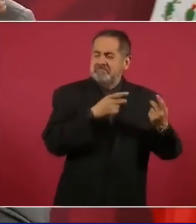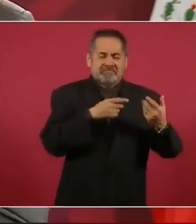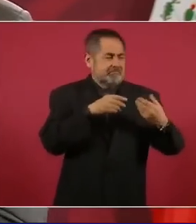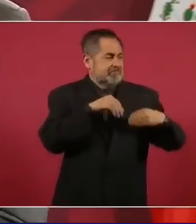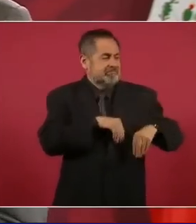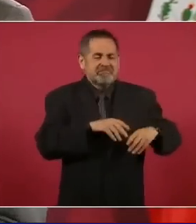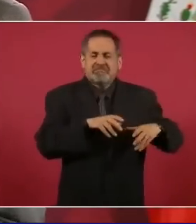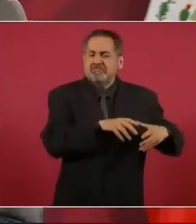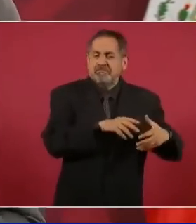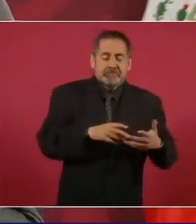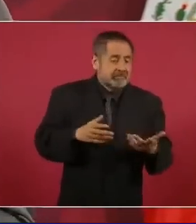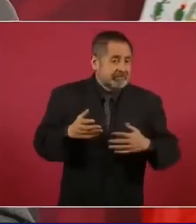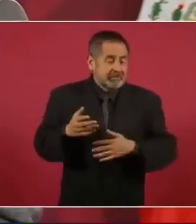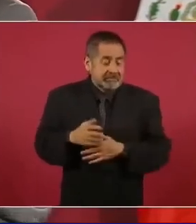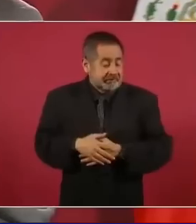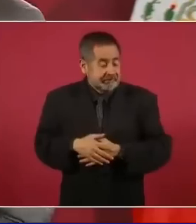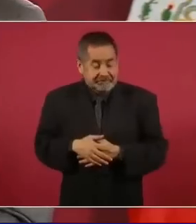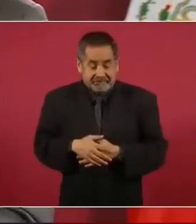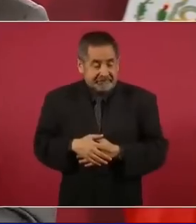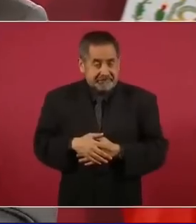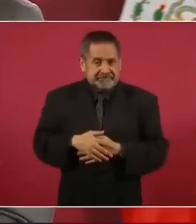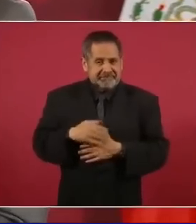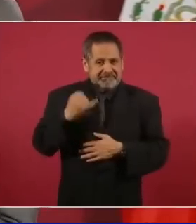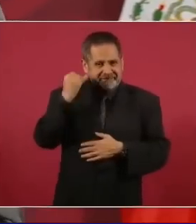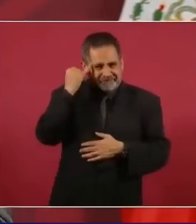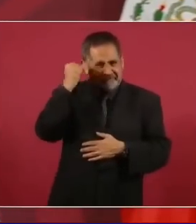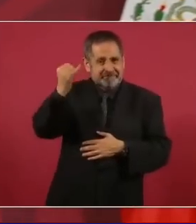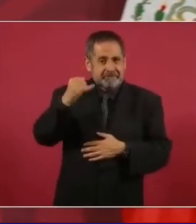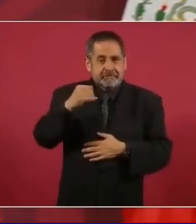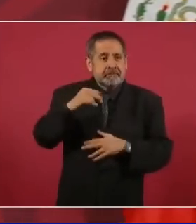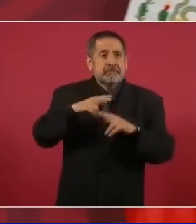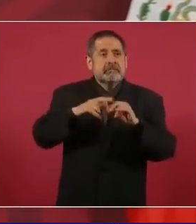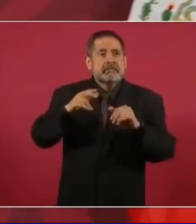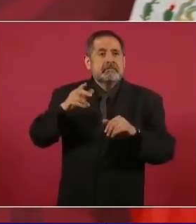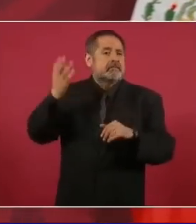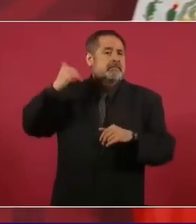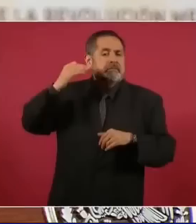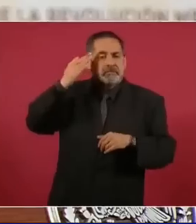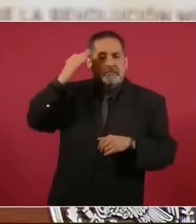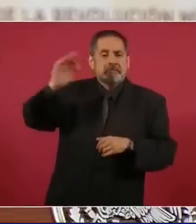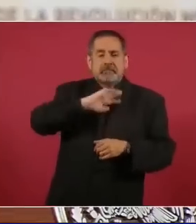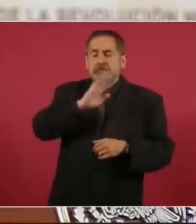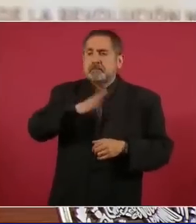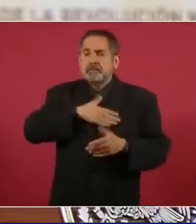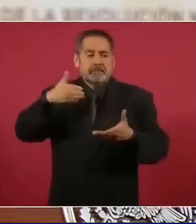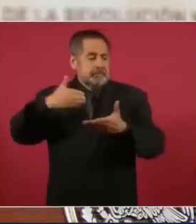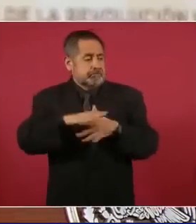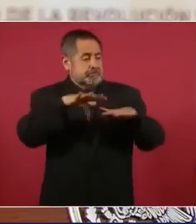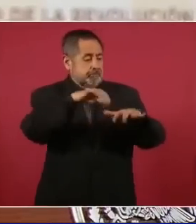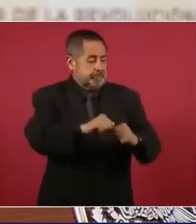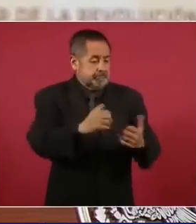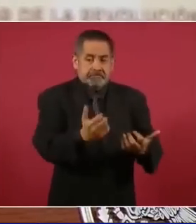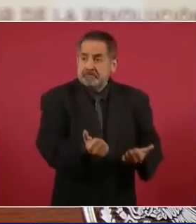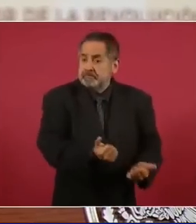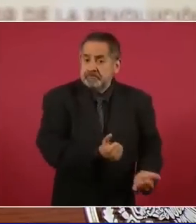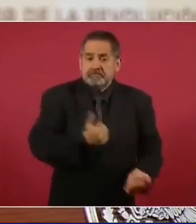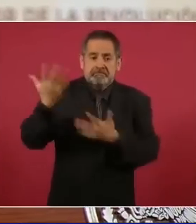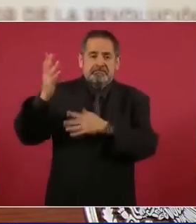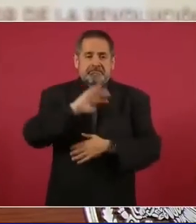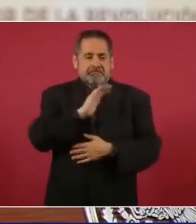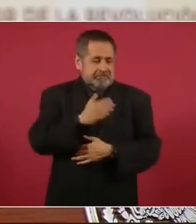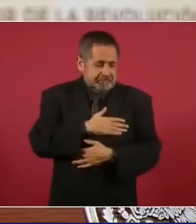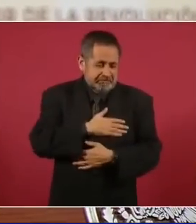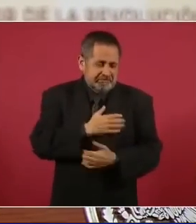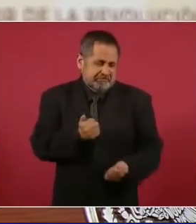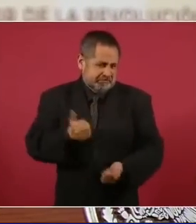Ni en la época colonial, que se dedicaron a llevarse el oro y